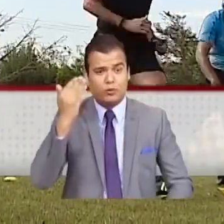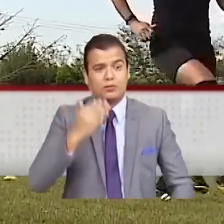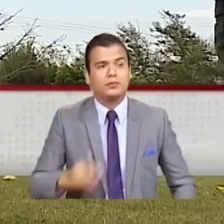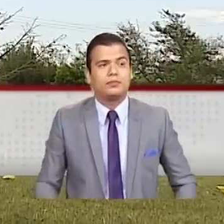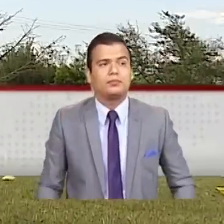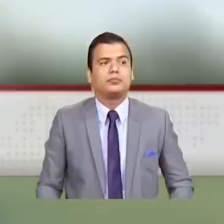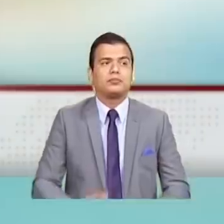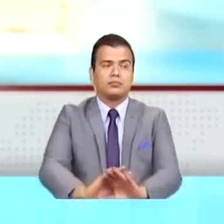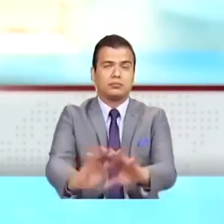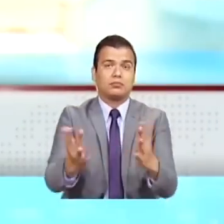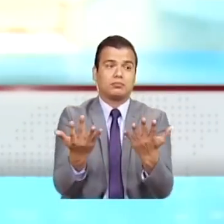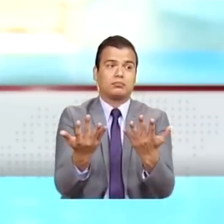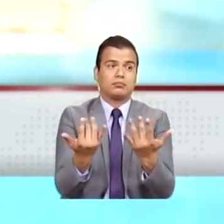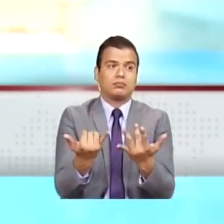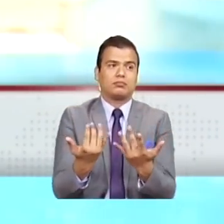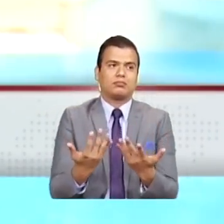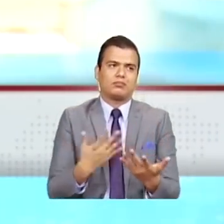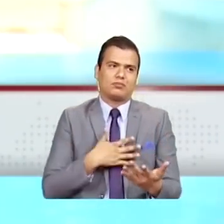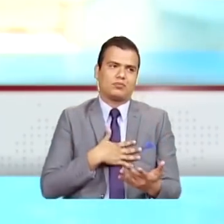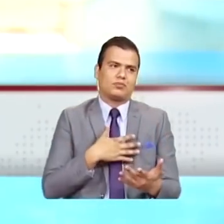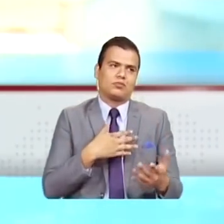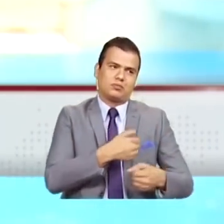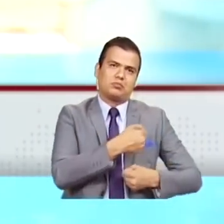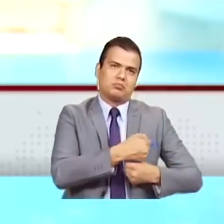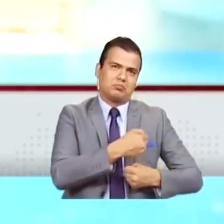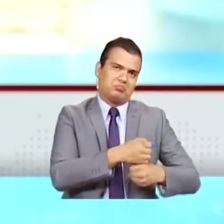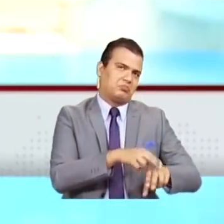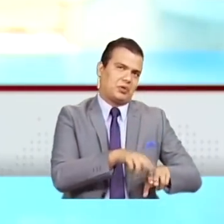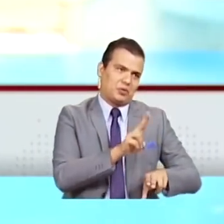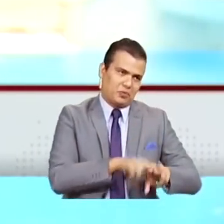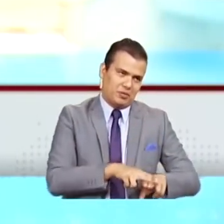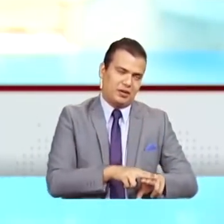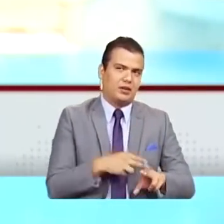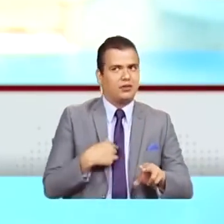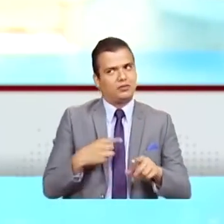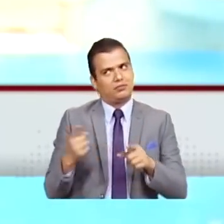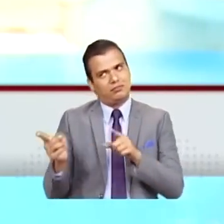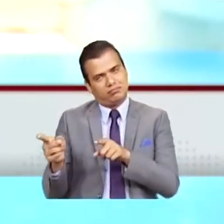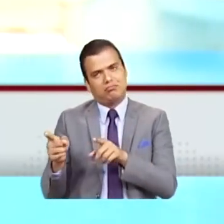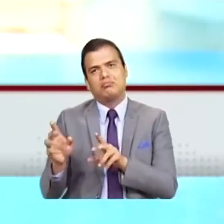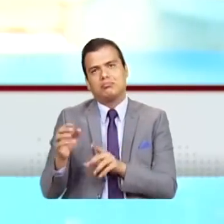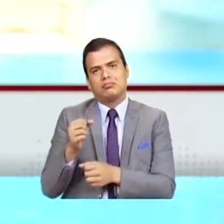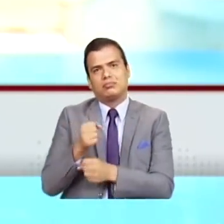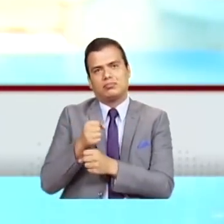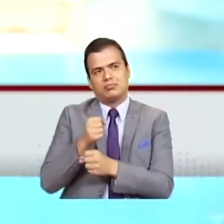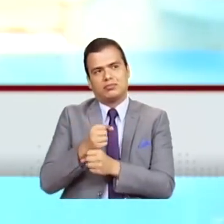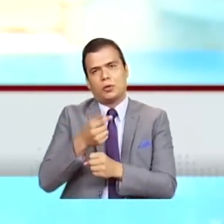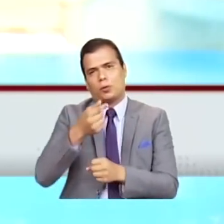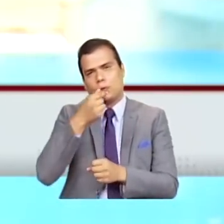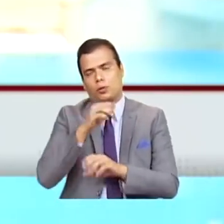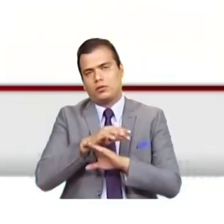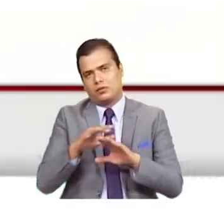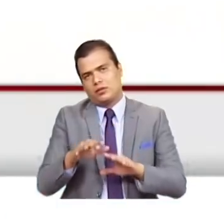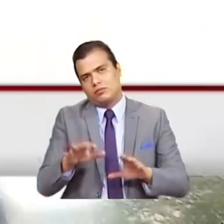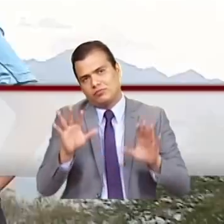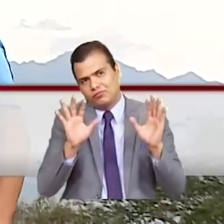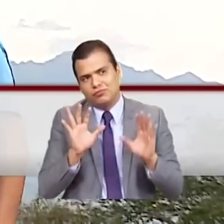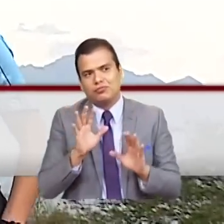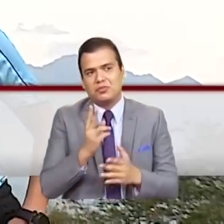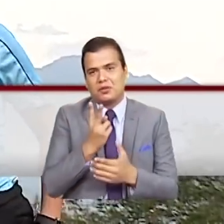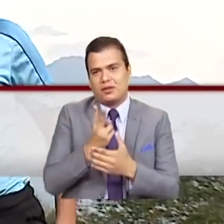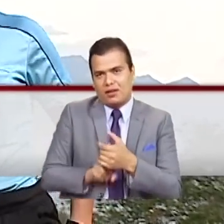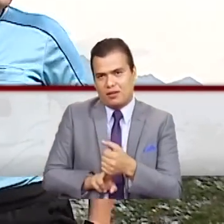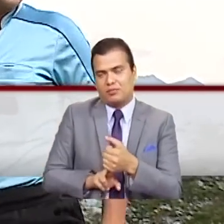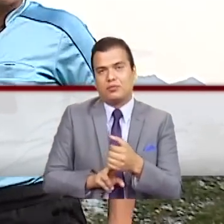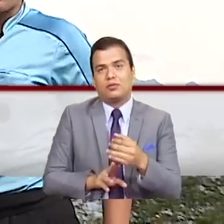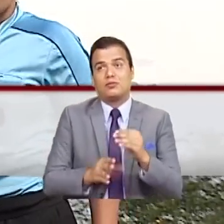2019. En este momento tenemos que alternar lógicamente con un trabajo. Nosotras trabajamos y también nos dedicamos pues al arbitraje, a los